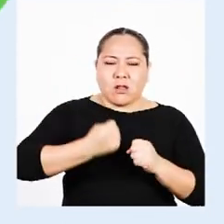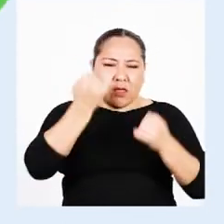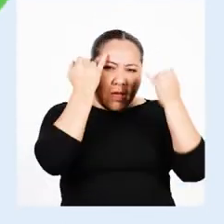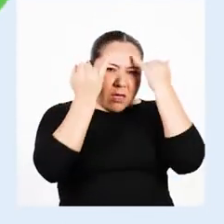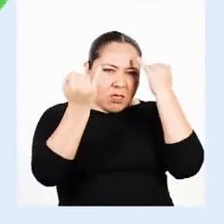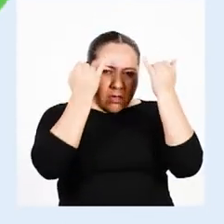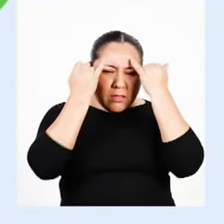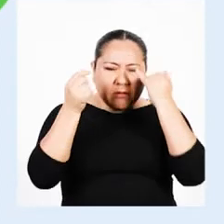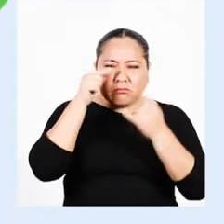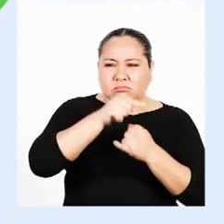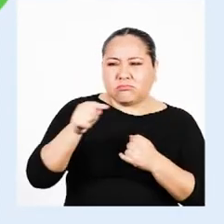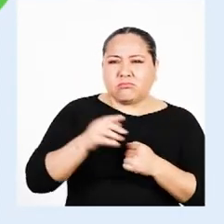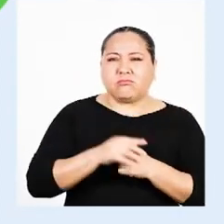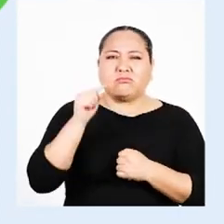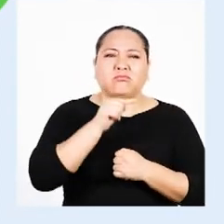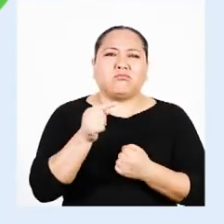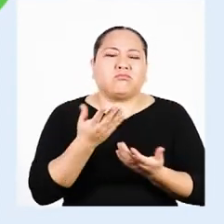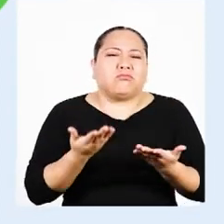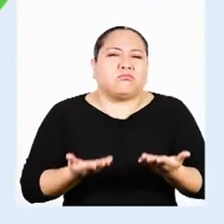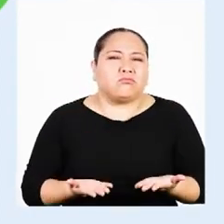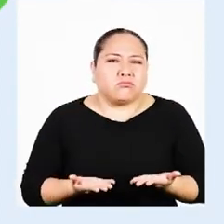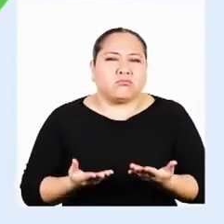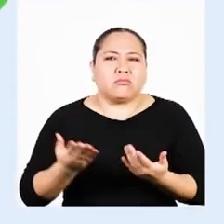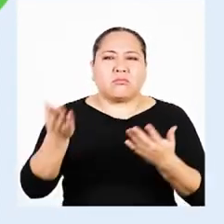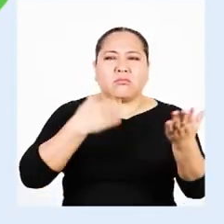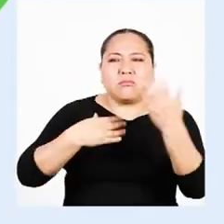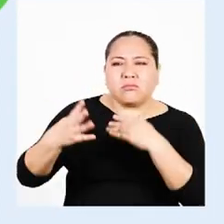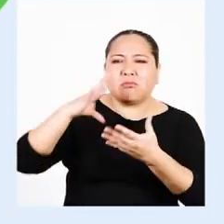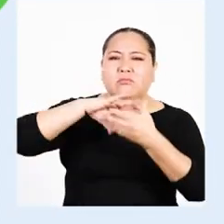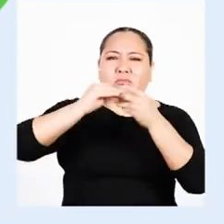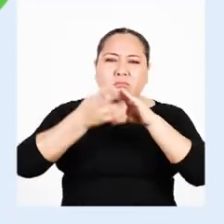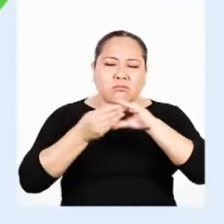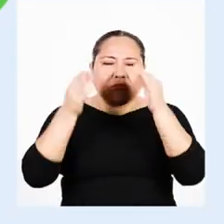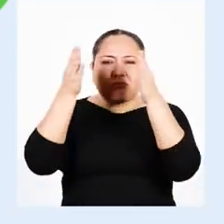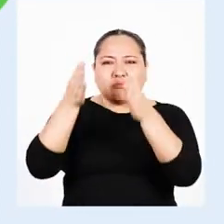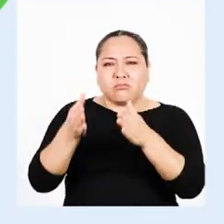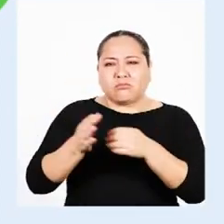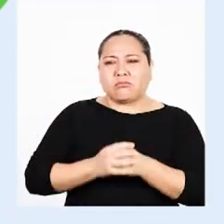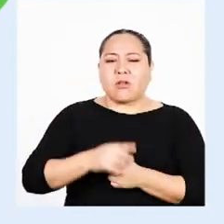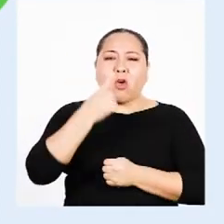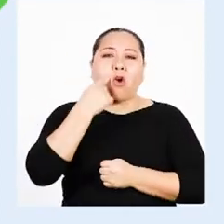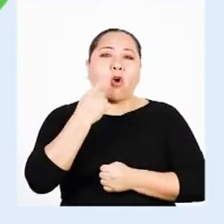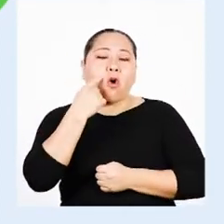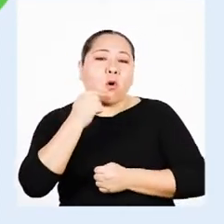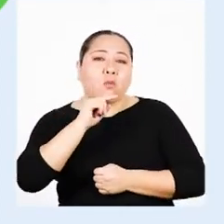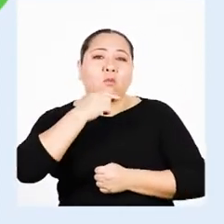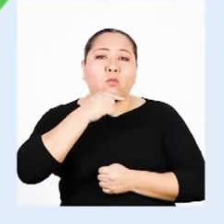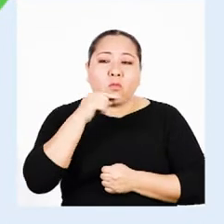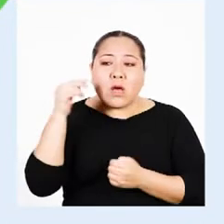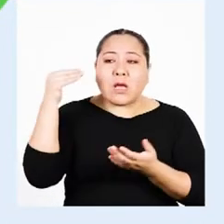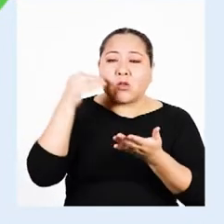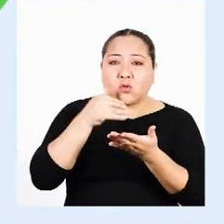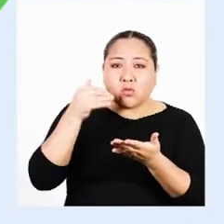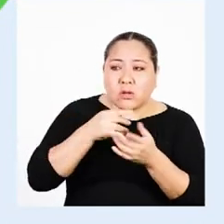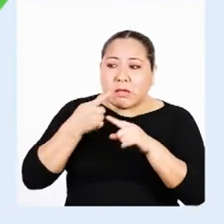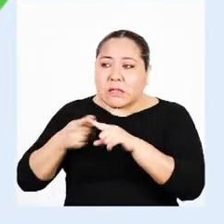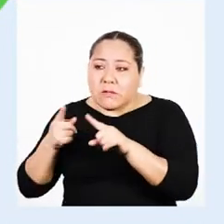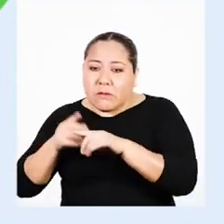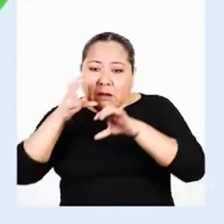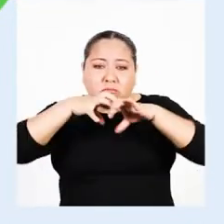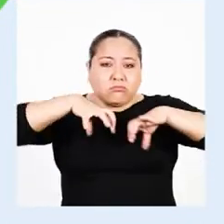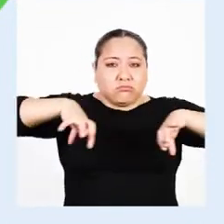intención evangelizadora. ¿No me creen? Llamen a una historiadora. Hombres y mujeres se educaban en